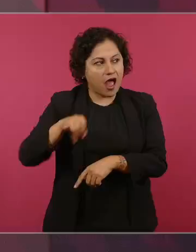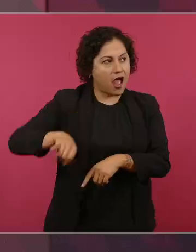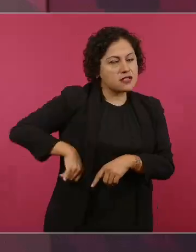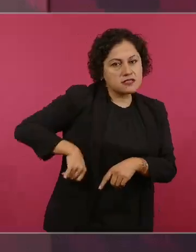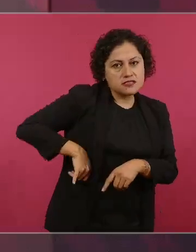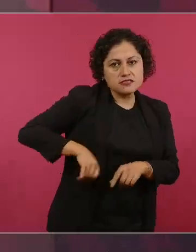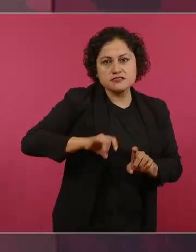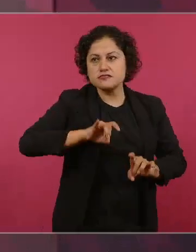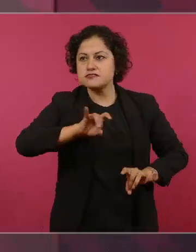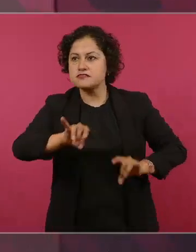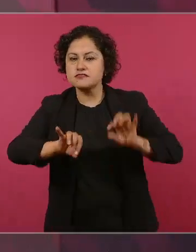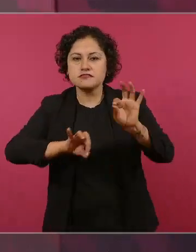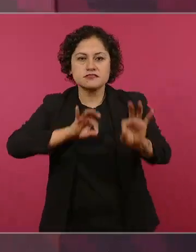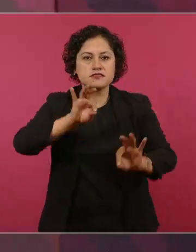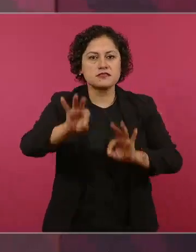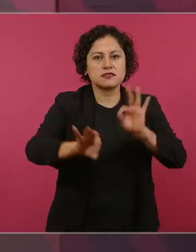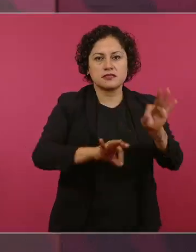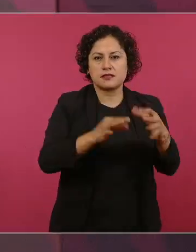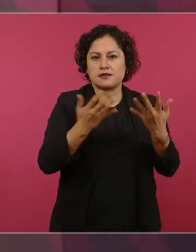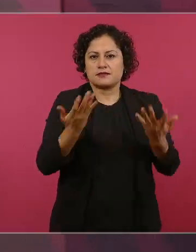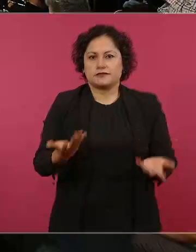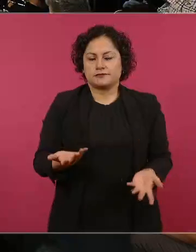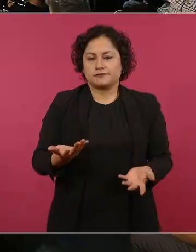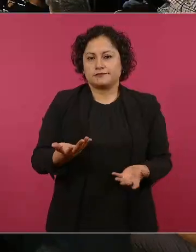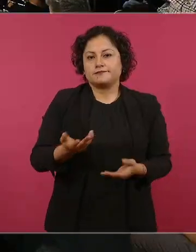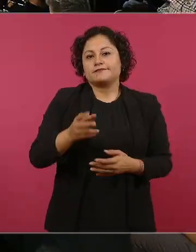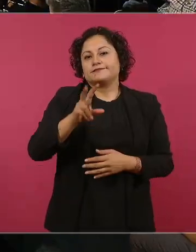Afortunadamente, no son todos los gobernantes.